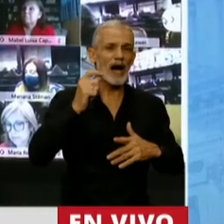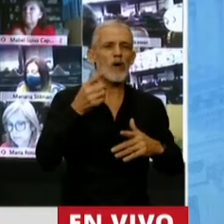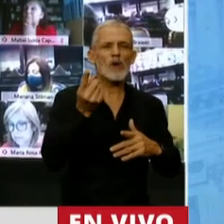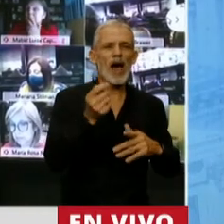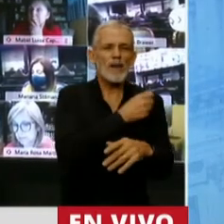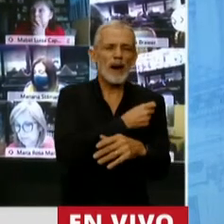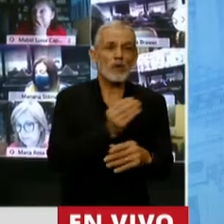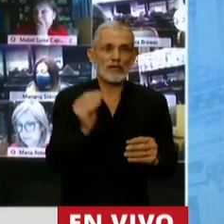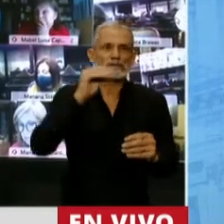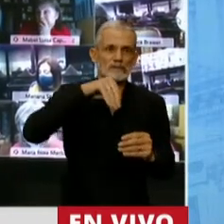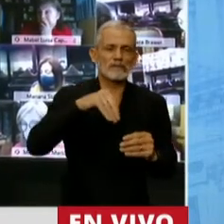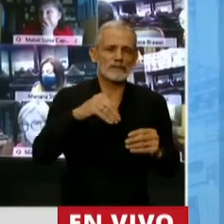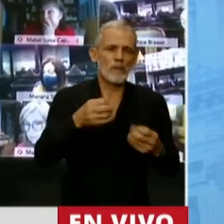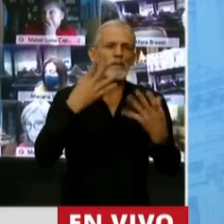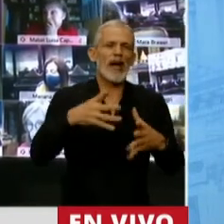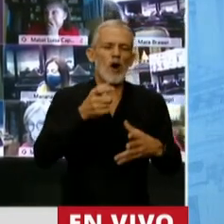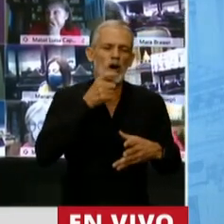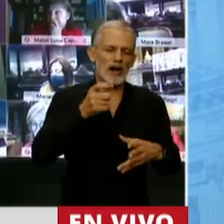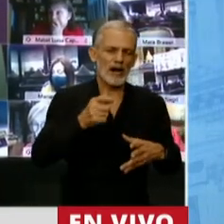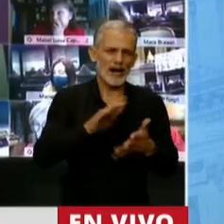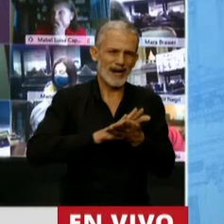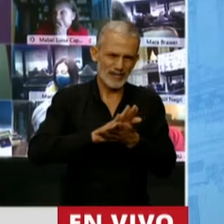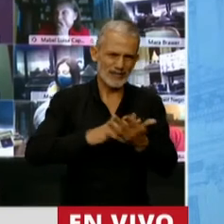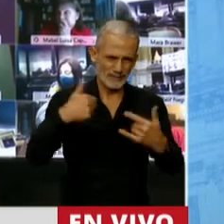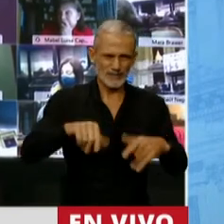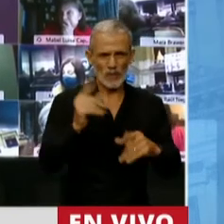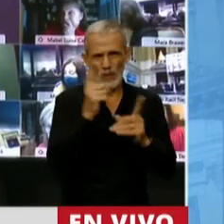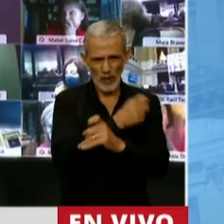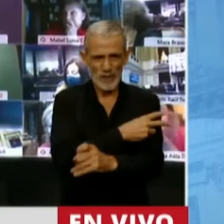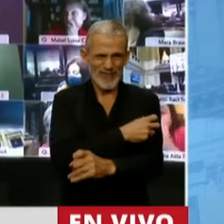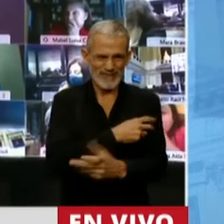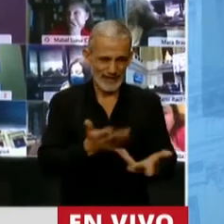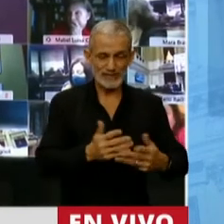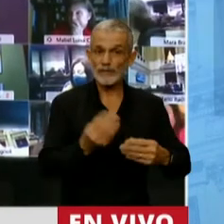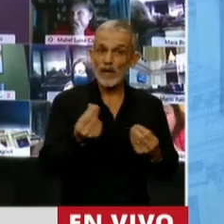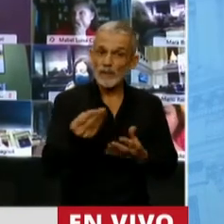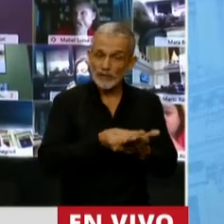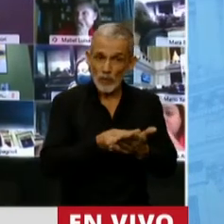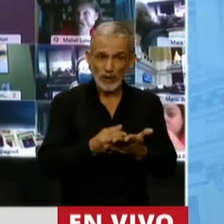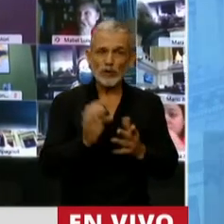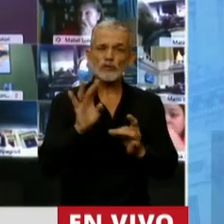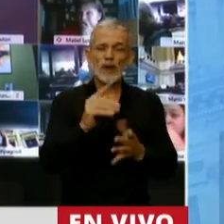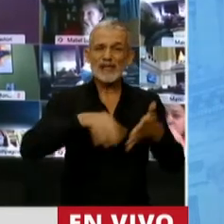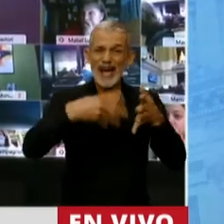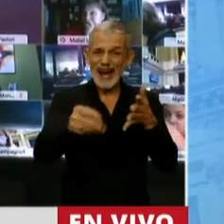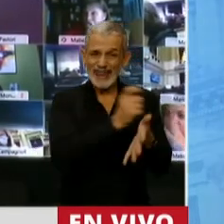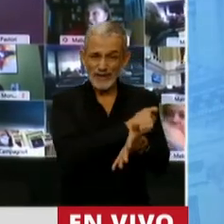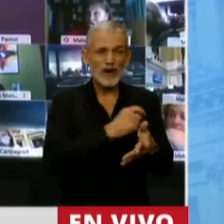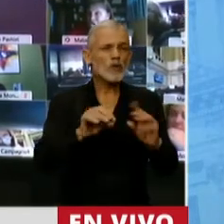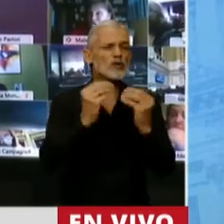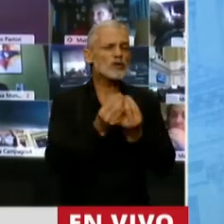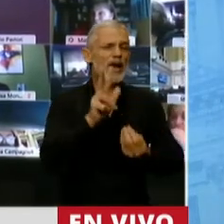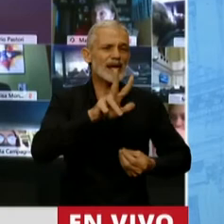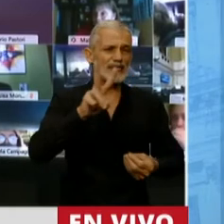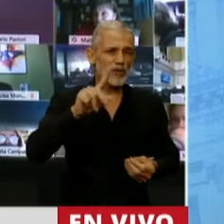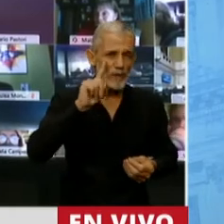que es mejor, que da mejor respuesta en los mayores. Tenemos presupuestados, solo para las vacunas de calendario,